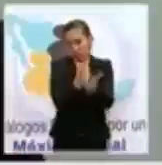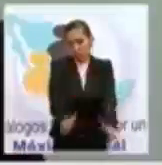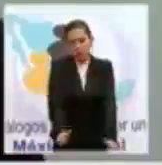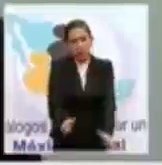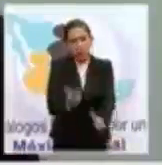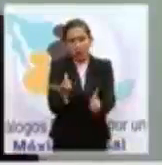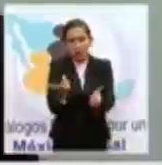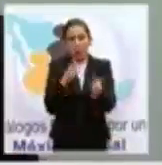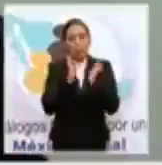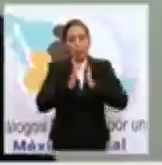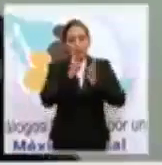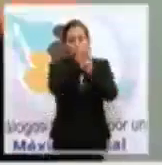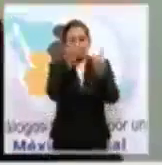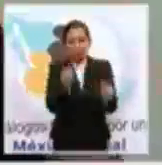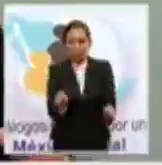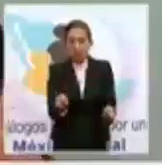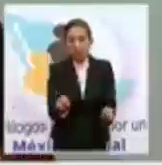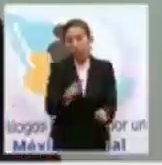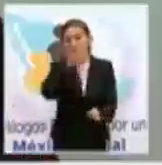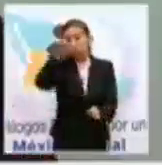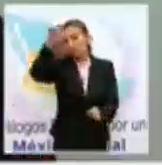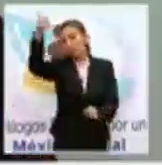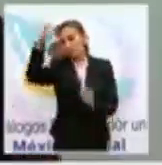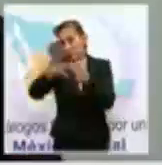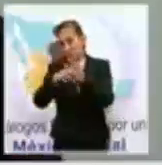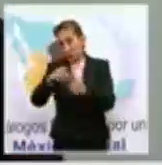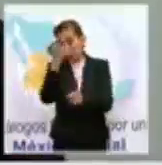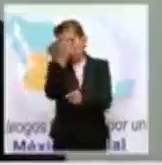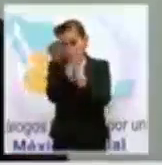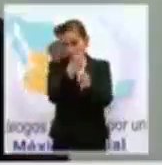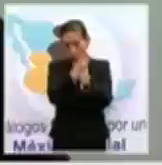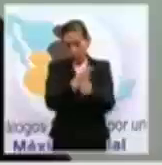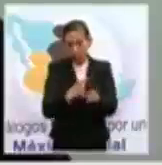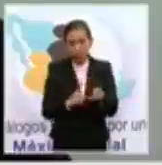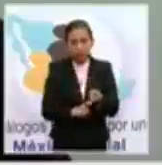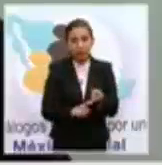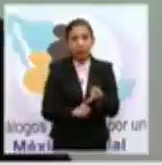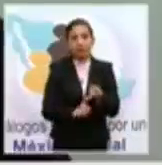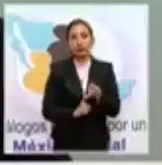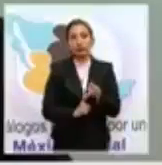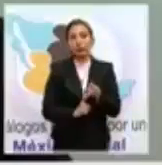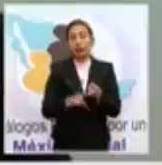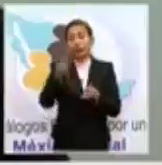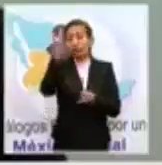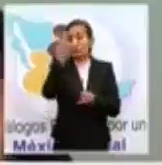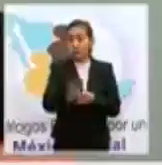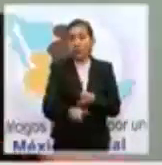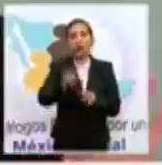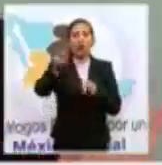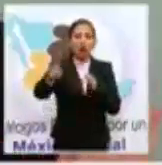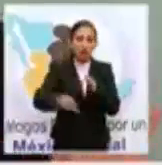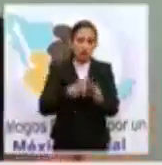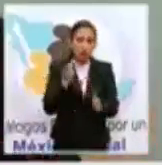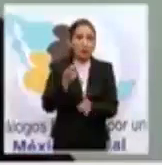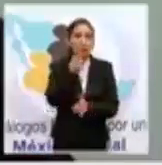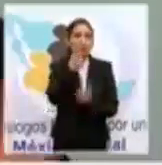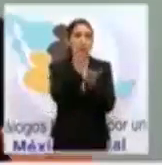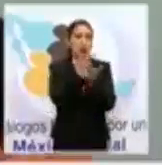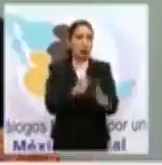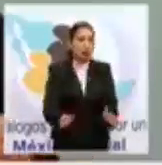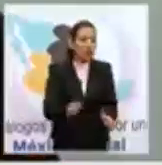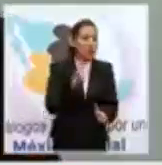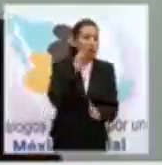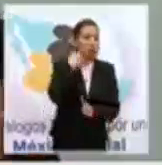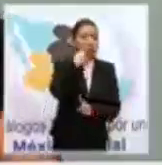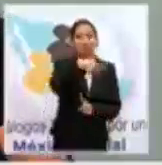sea, ese es lo primero, ya luego vendrán otras cosas, pero eso es lo primero. La verdad es que, otra vez, territorio libre de evidencia, no sabemos qué es,